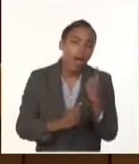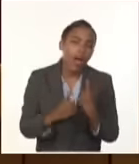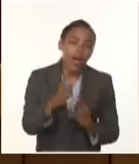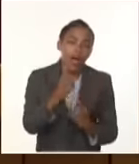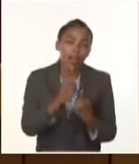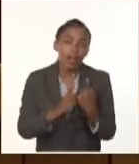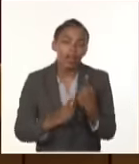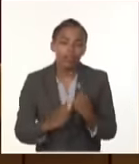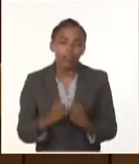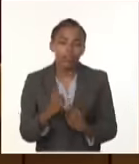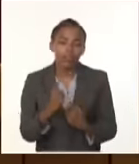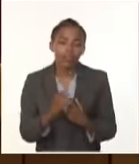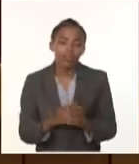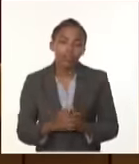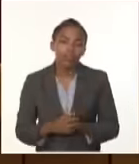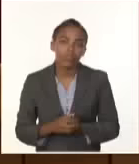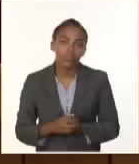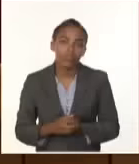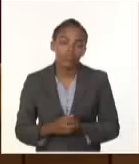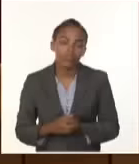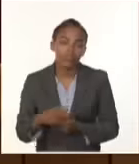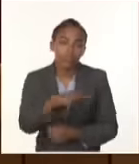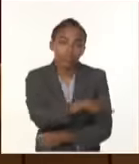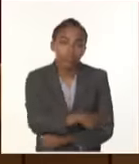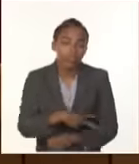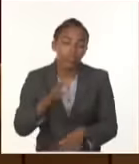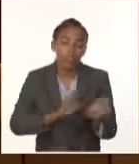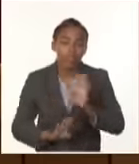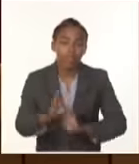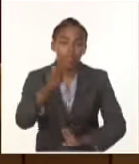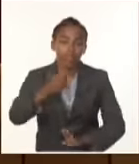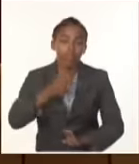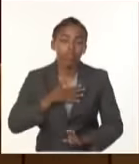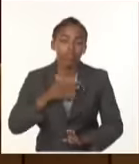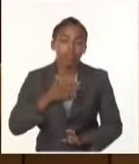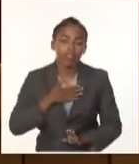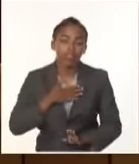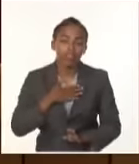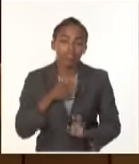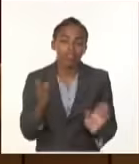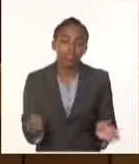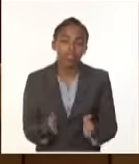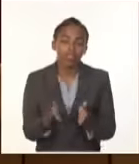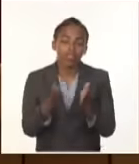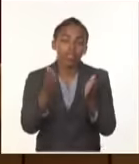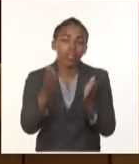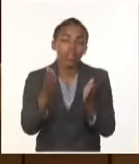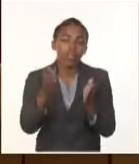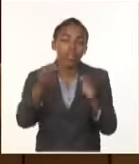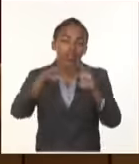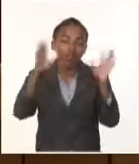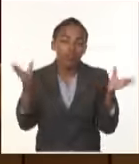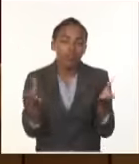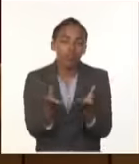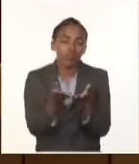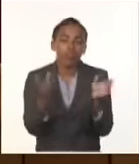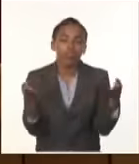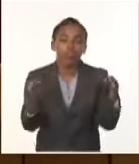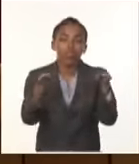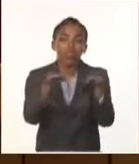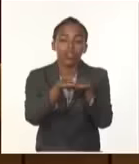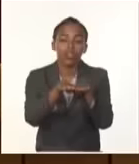imperialismo, mientras las naciones que defienden sus derechos al desarrollo en un mundo en equilibrio son